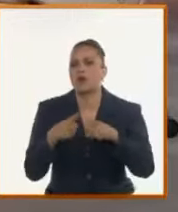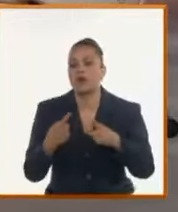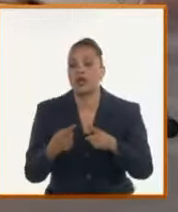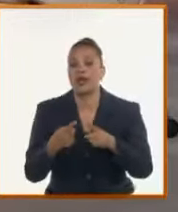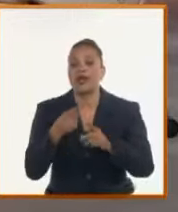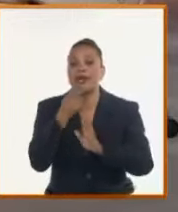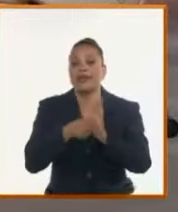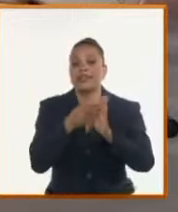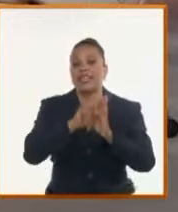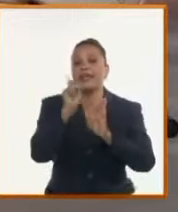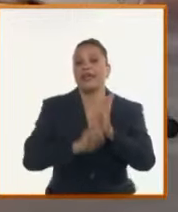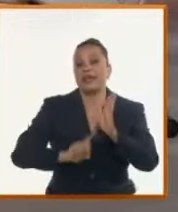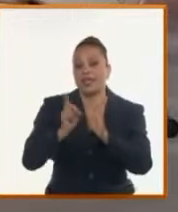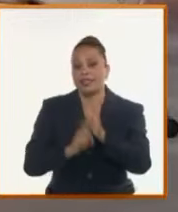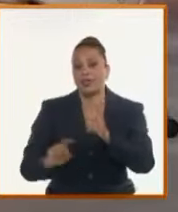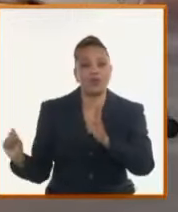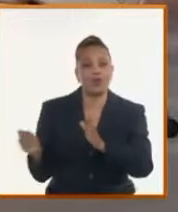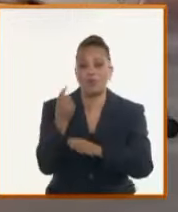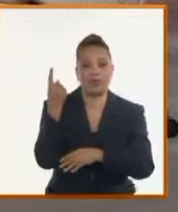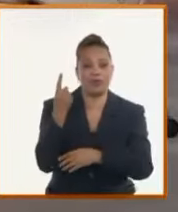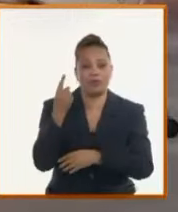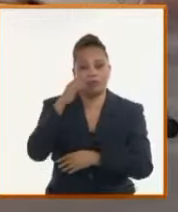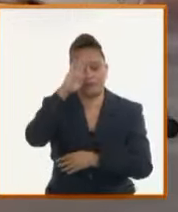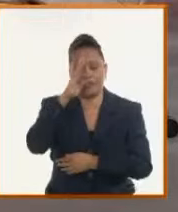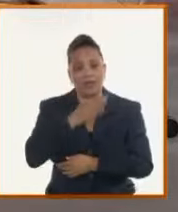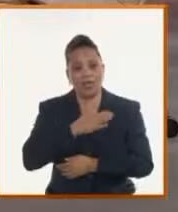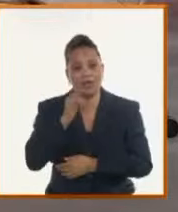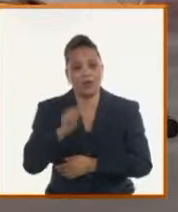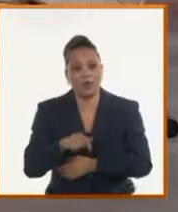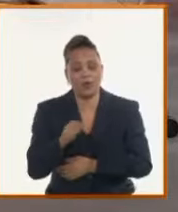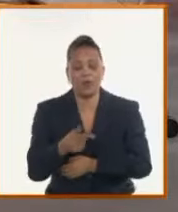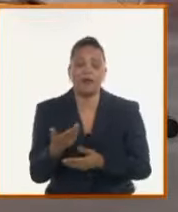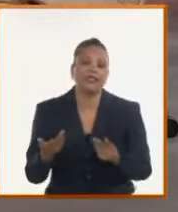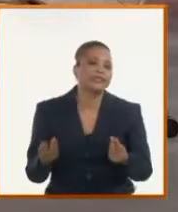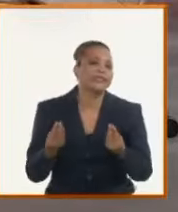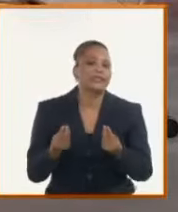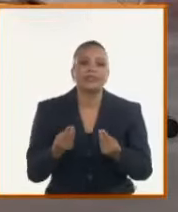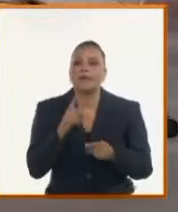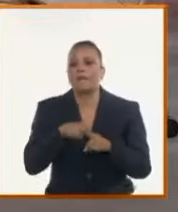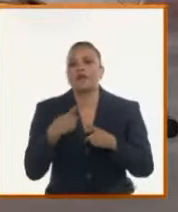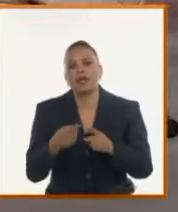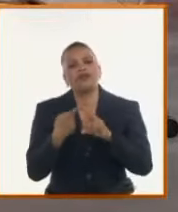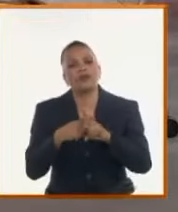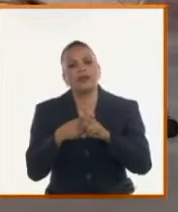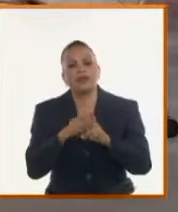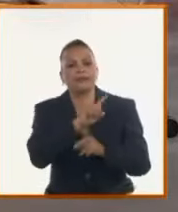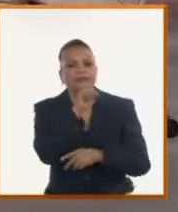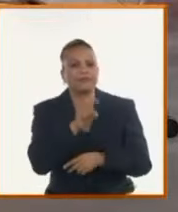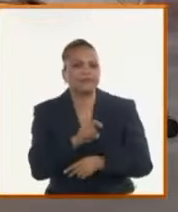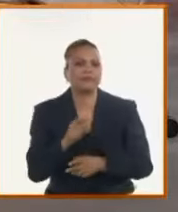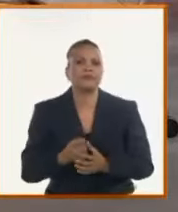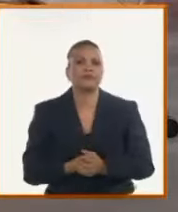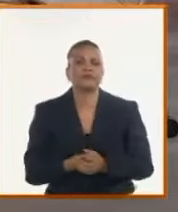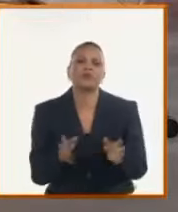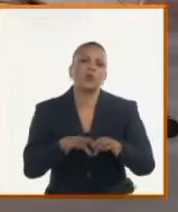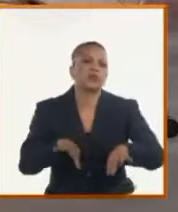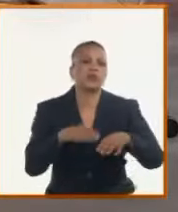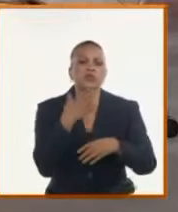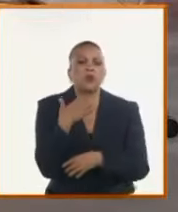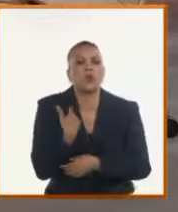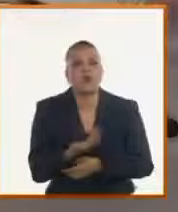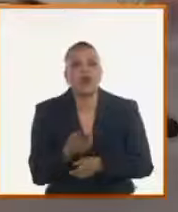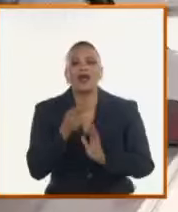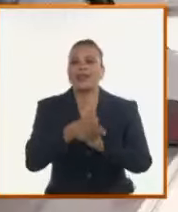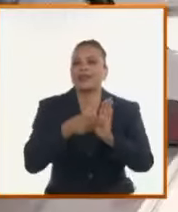lo útil que es ese tren el único eléctrico que queda que queda en el país eh Rubén qué situación tiene hoy el tren de